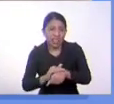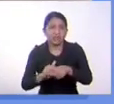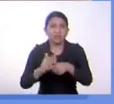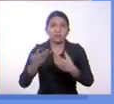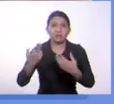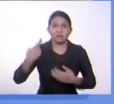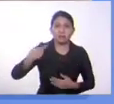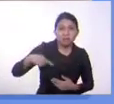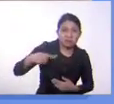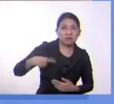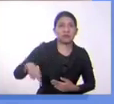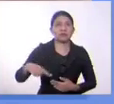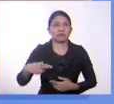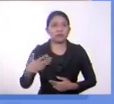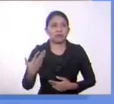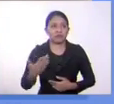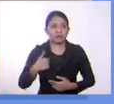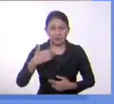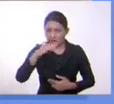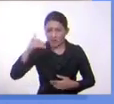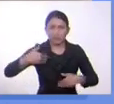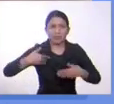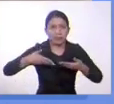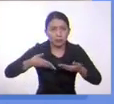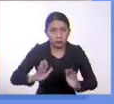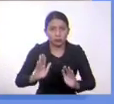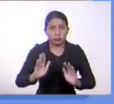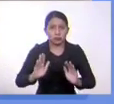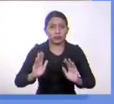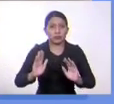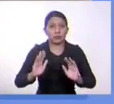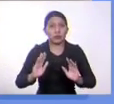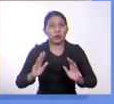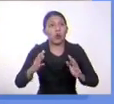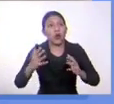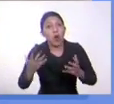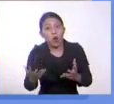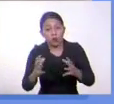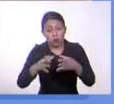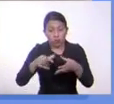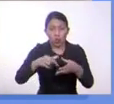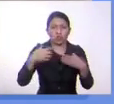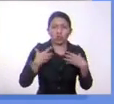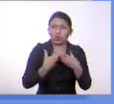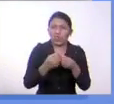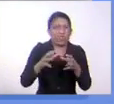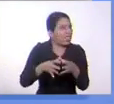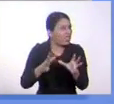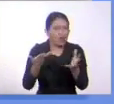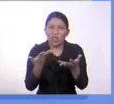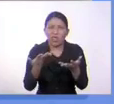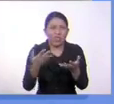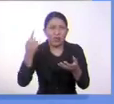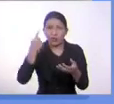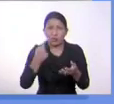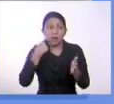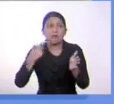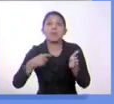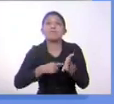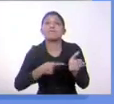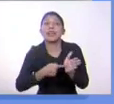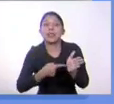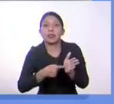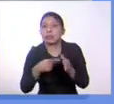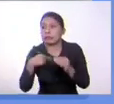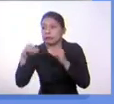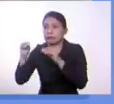preferencia, religión, nacionalidad o por pertenecer a un determinado grupo social, se encuentra fuera de su país de